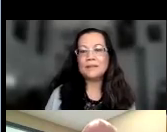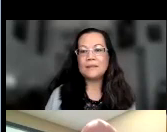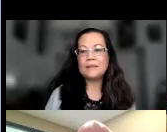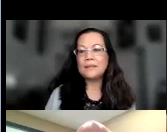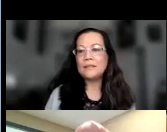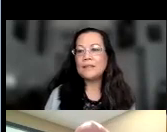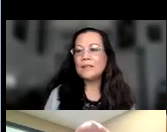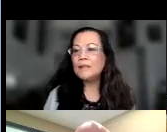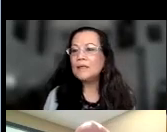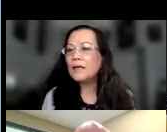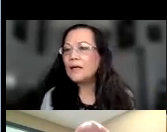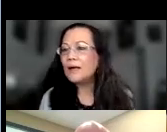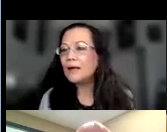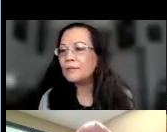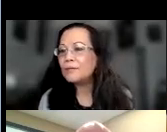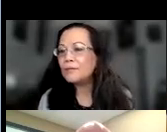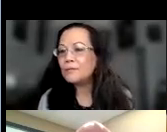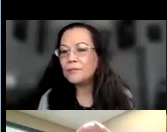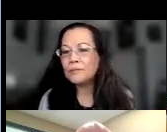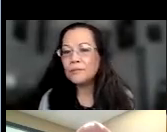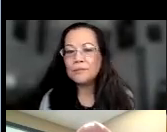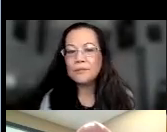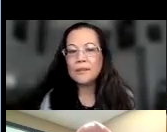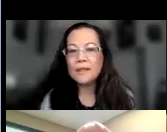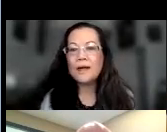¿Podría ahora salir de la reunión?